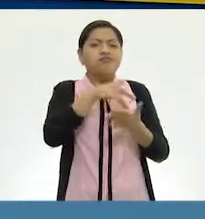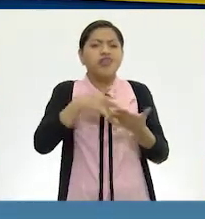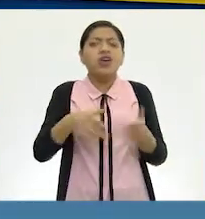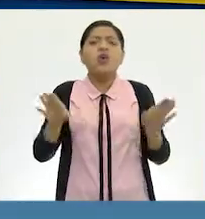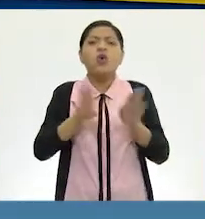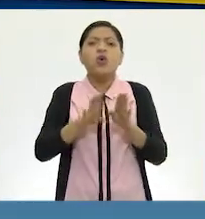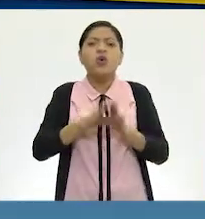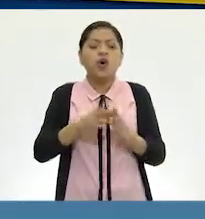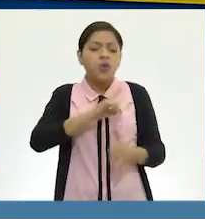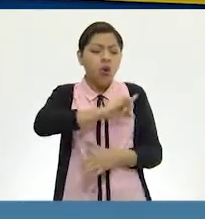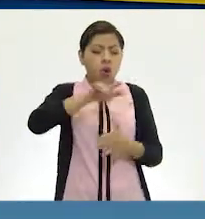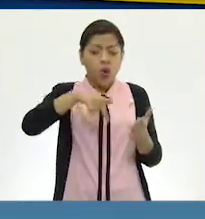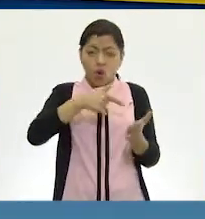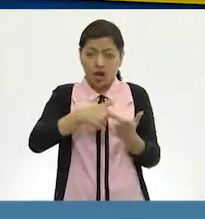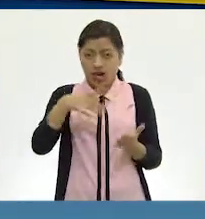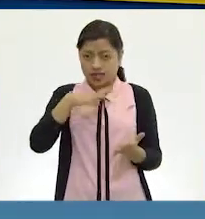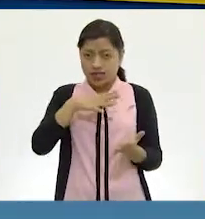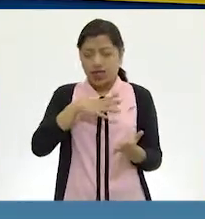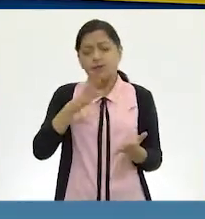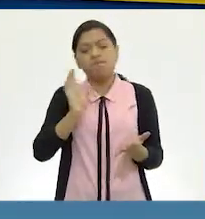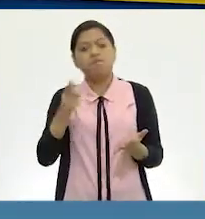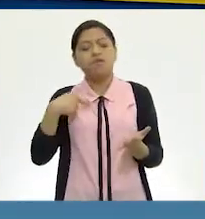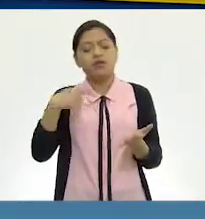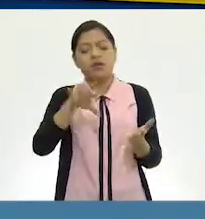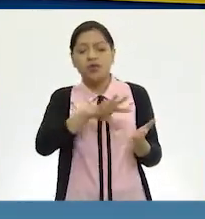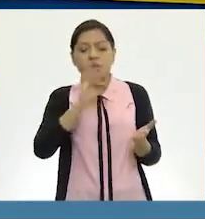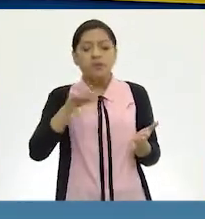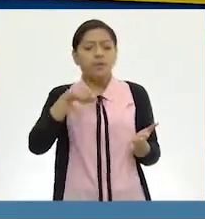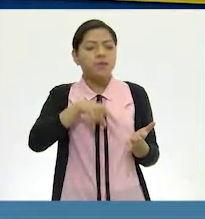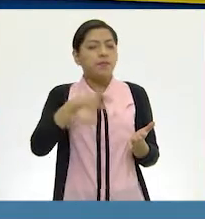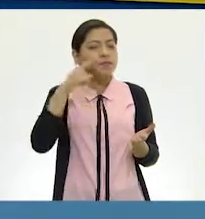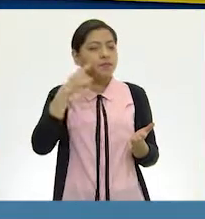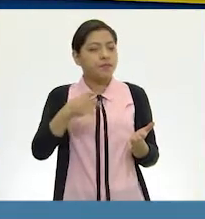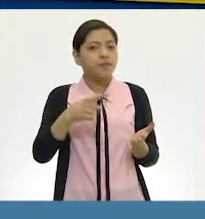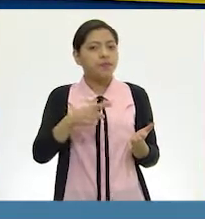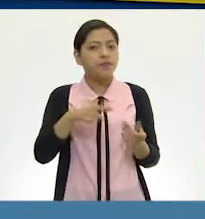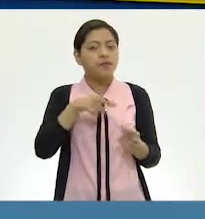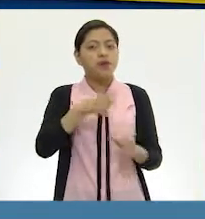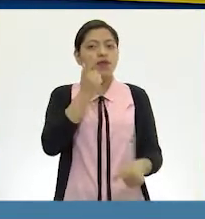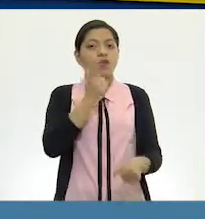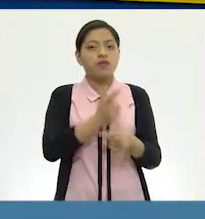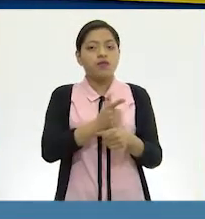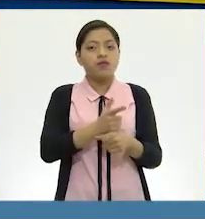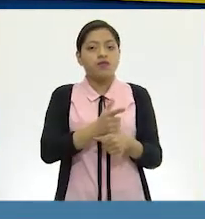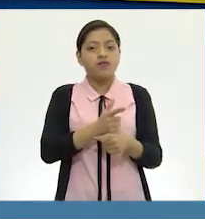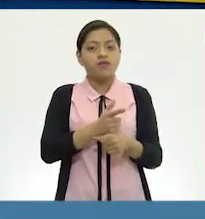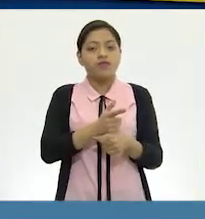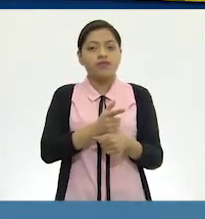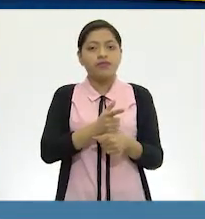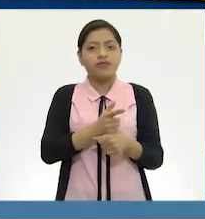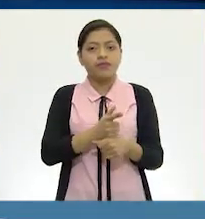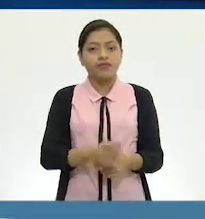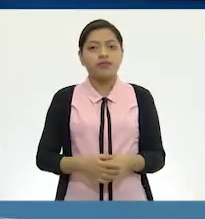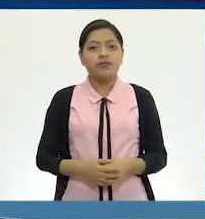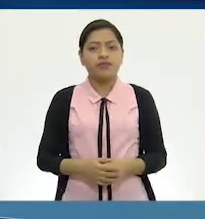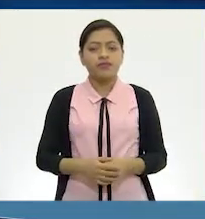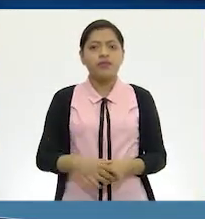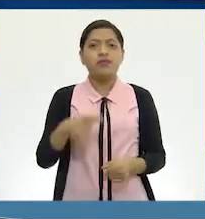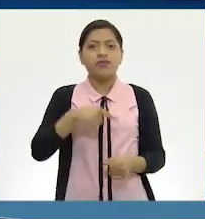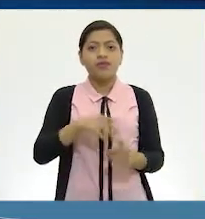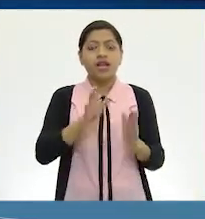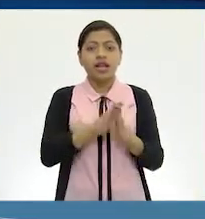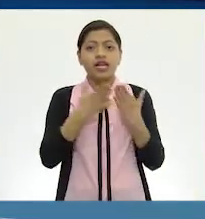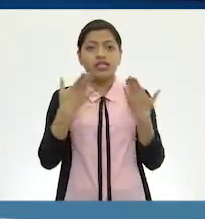qué lugares nos lleva. Mira, yo, por ejemplo, lo que estoy encontrando aquí, en este libro, oye, que por